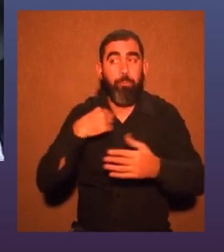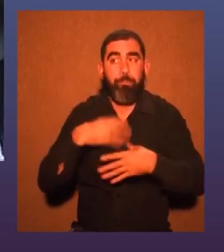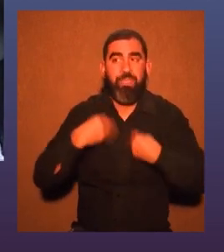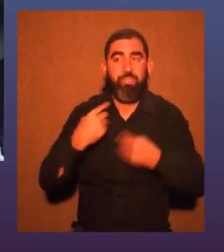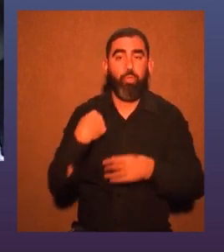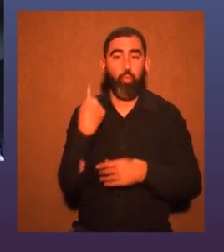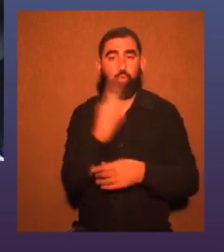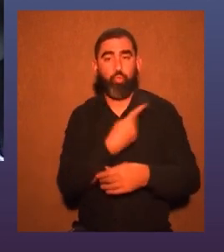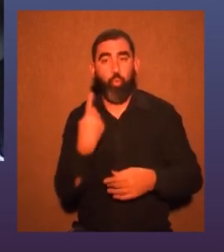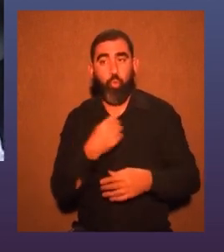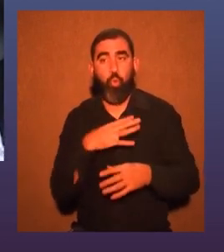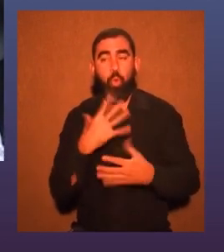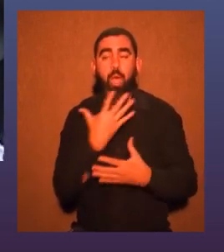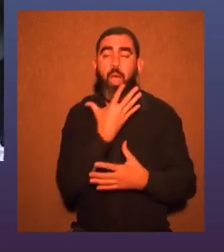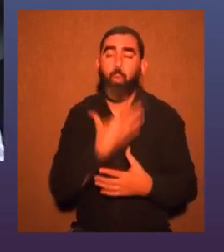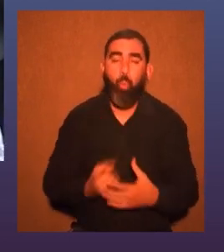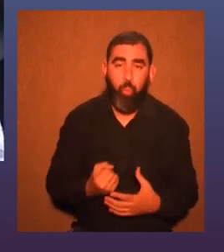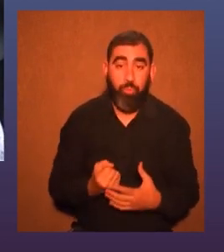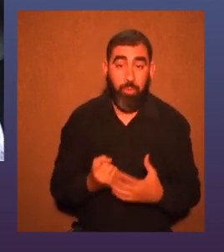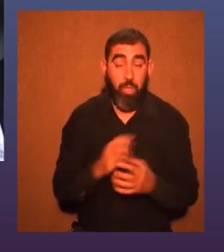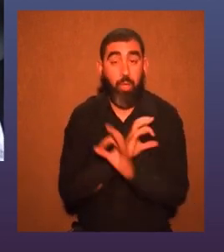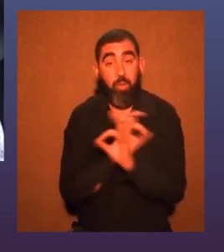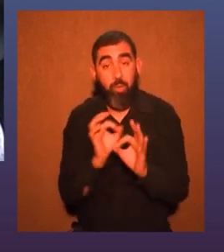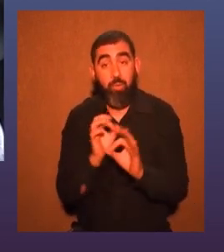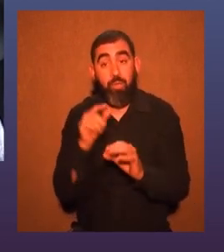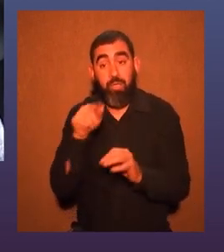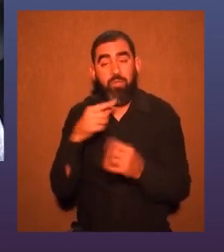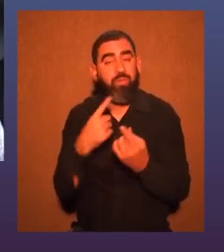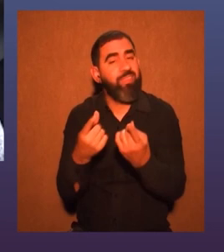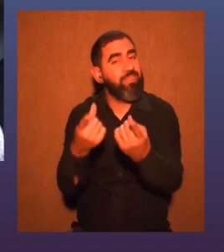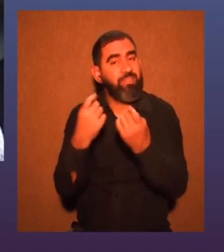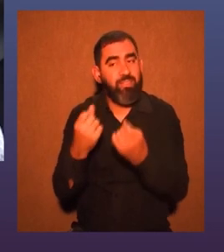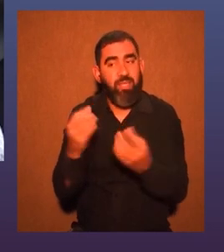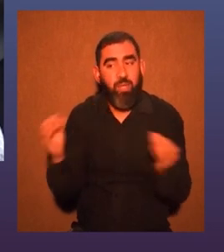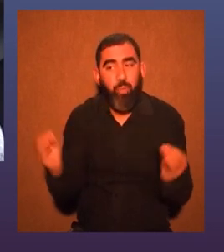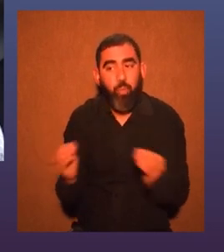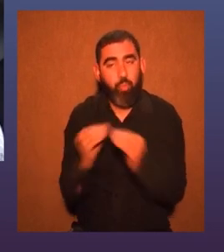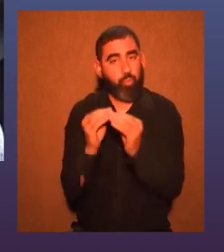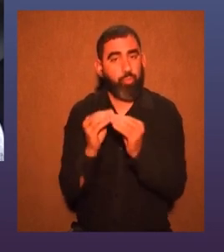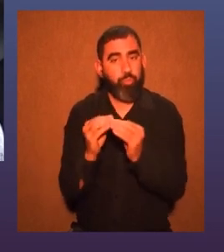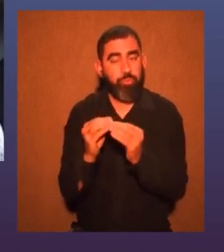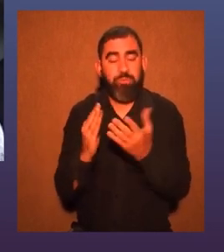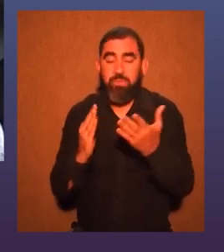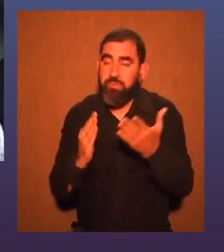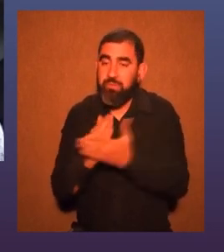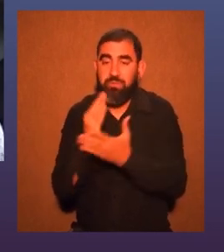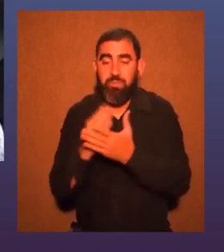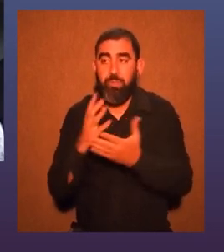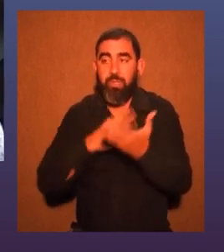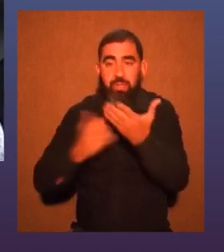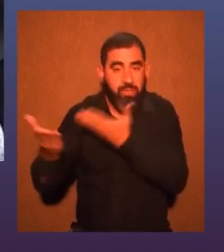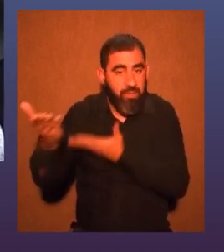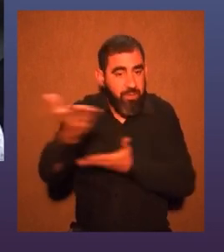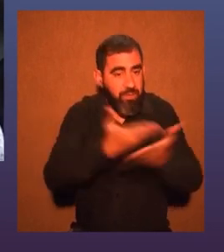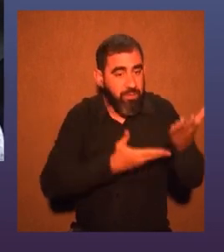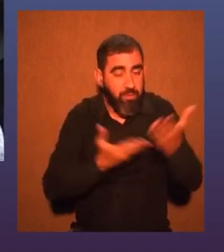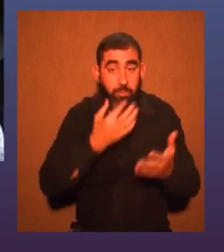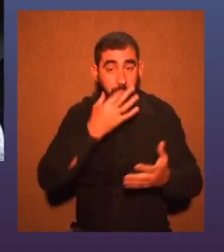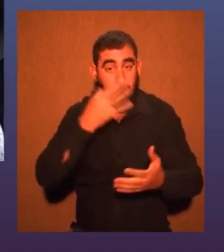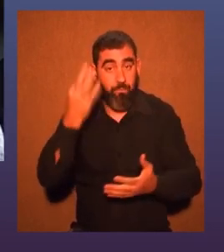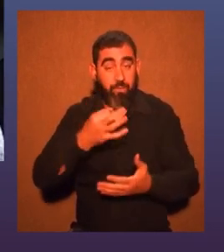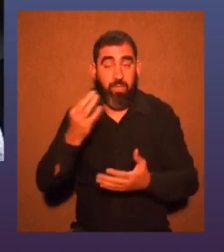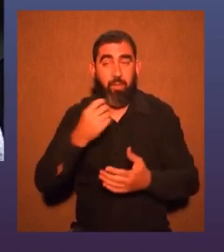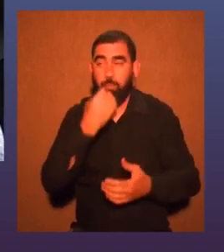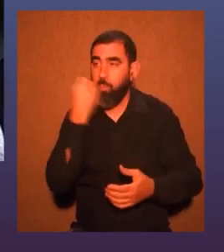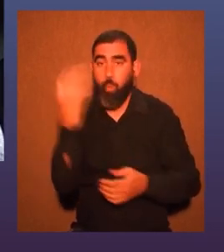o demasiado angustiado, y esto del necesitar estar juntos siempre en intercambio constante es